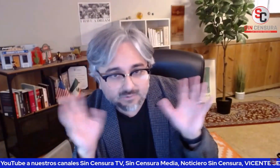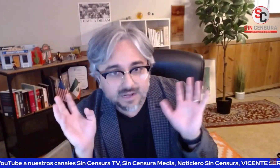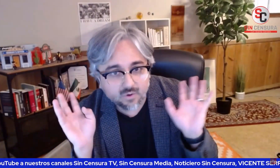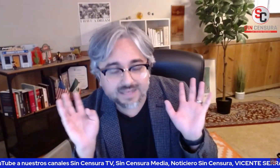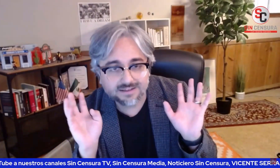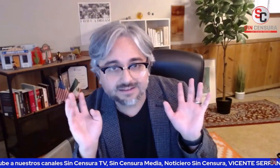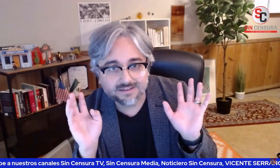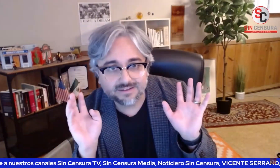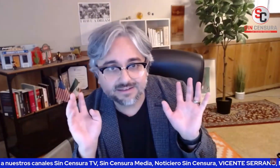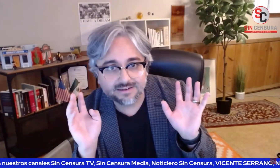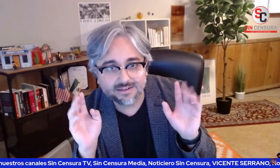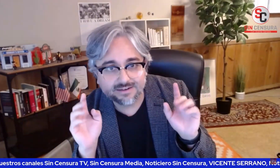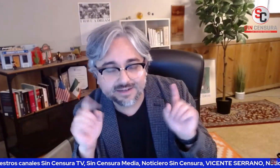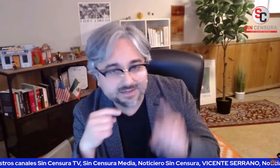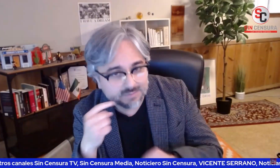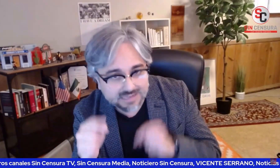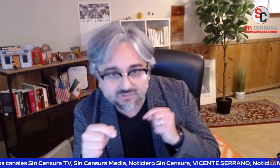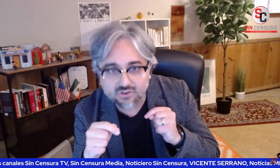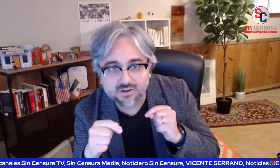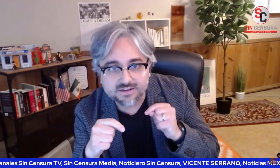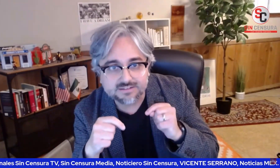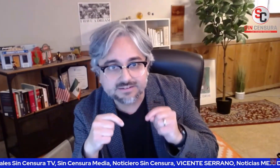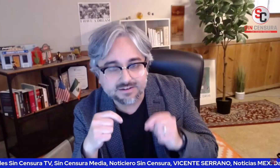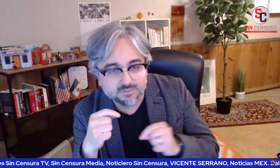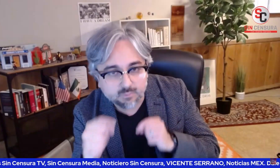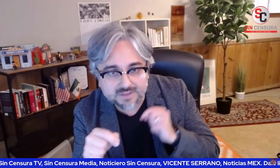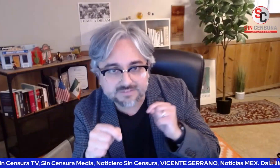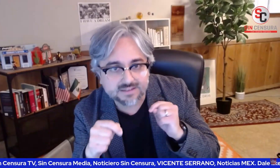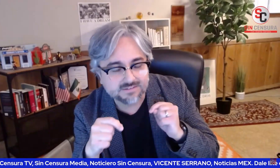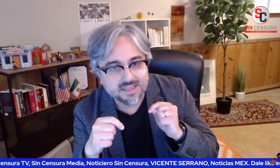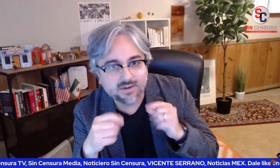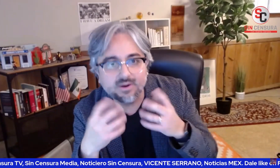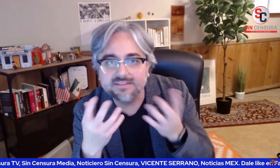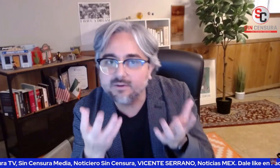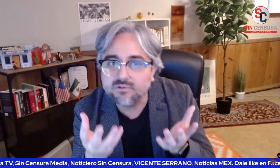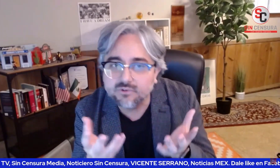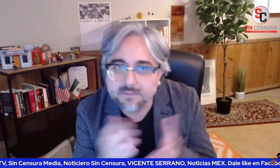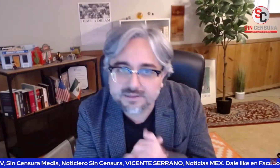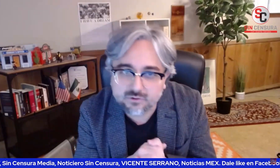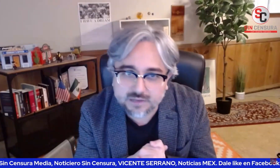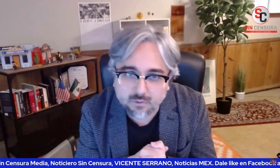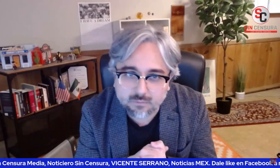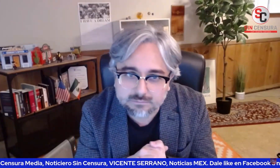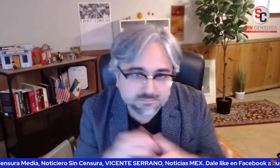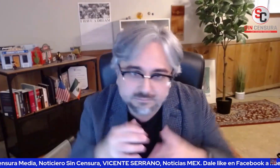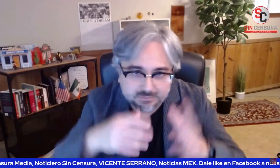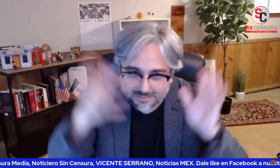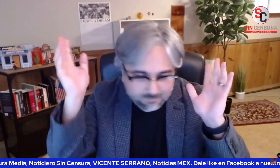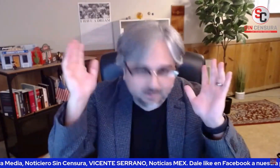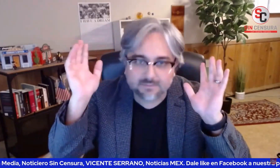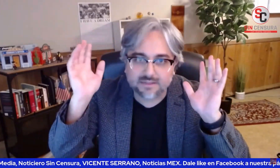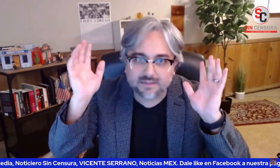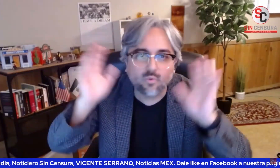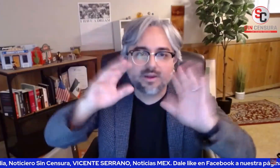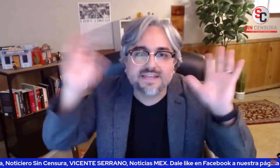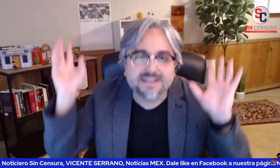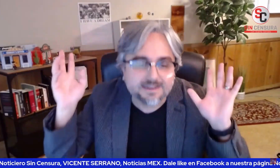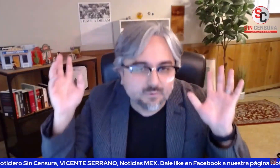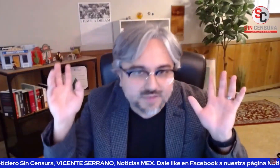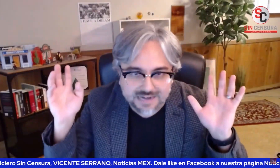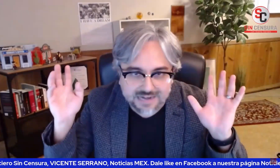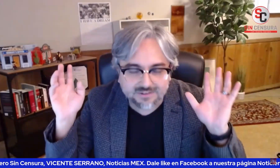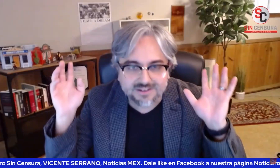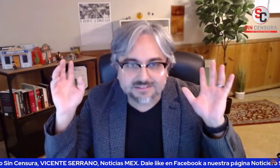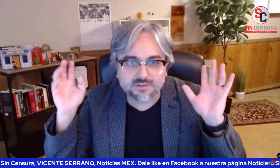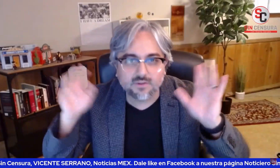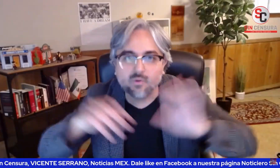casi una hora en recriminaciones, en respuestas, en lugar de hacer cuestionamientos a ponle que tú, cualquier líder